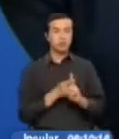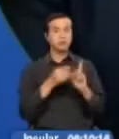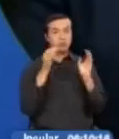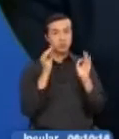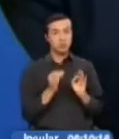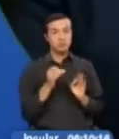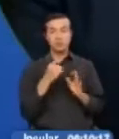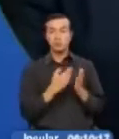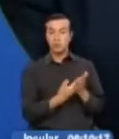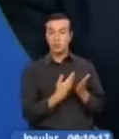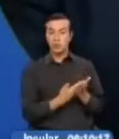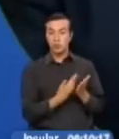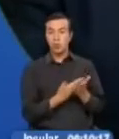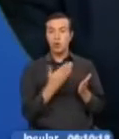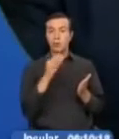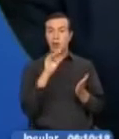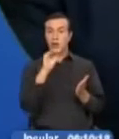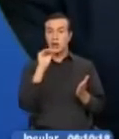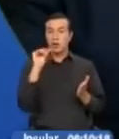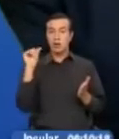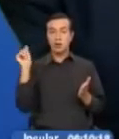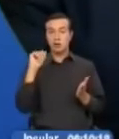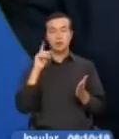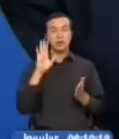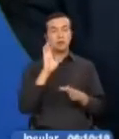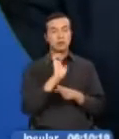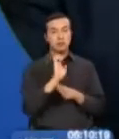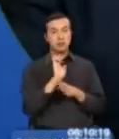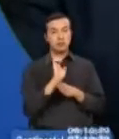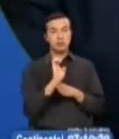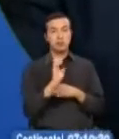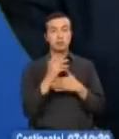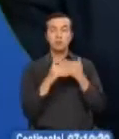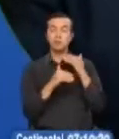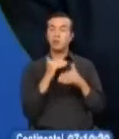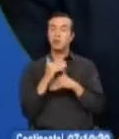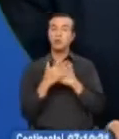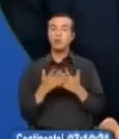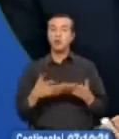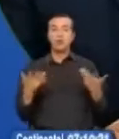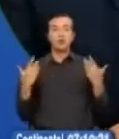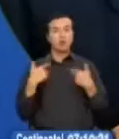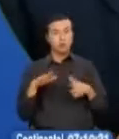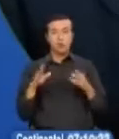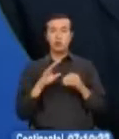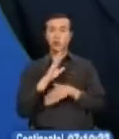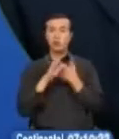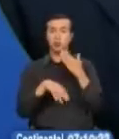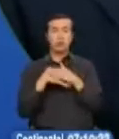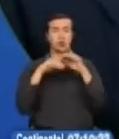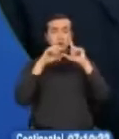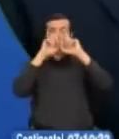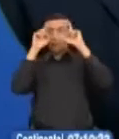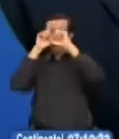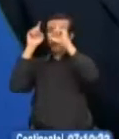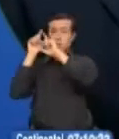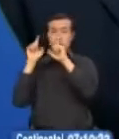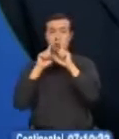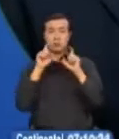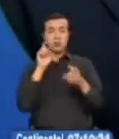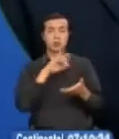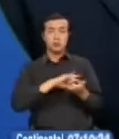para demostrar calidad en el país y que es un proceso al cual ha sido sometidos todas las empresas